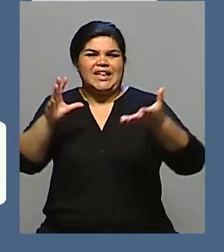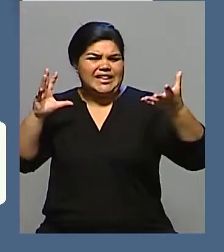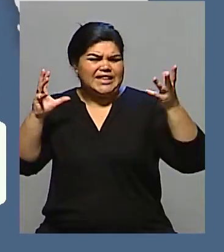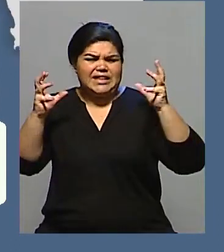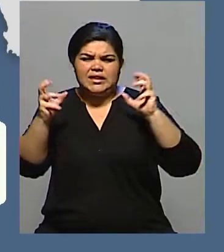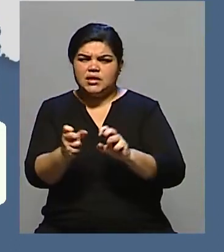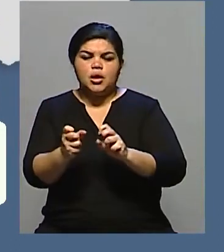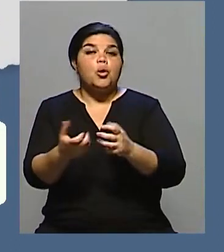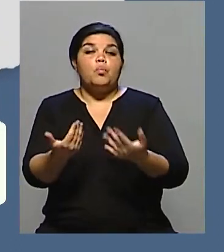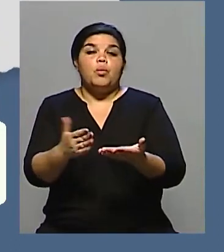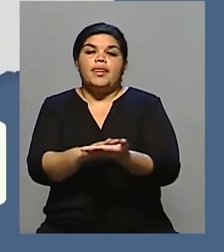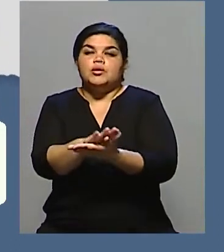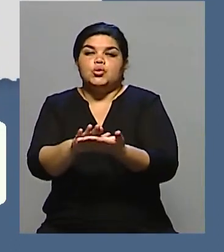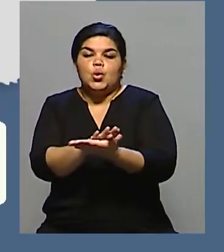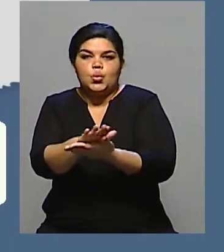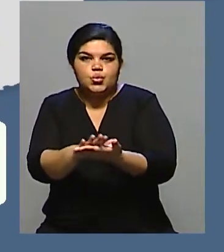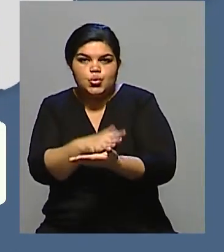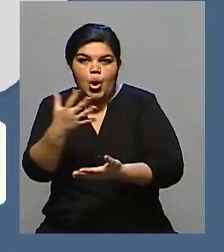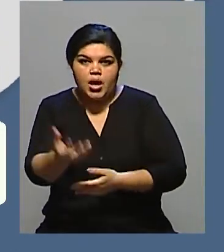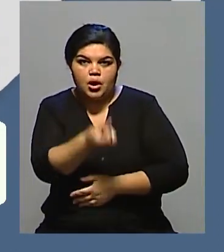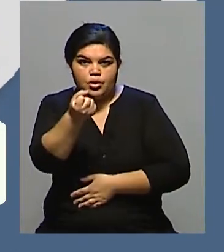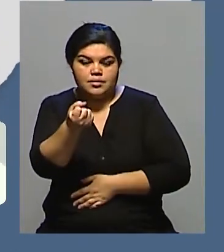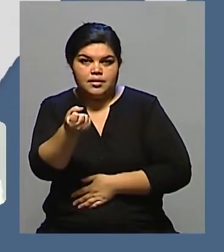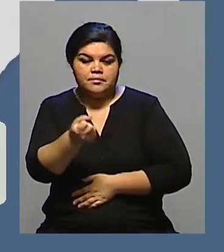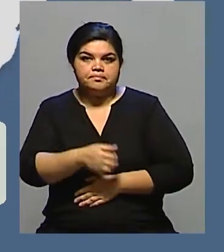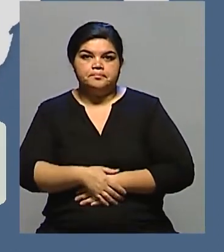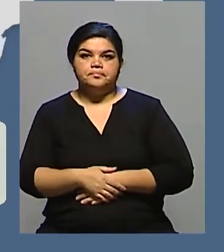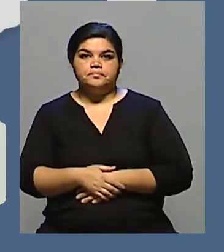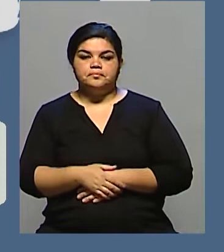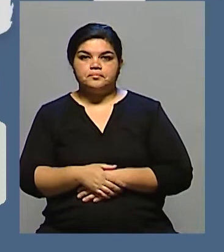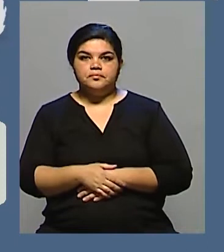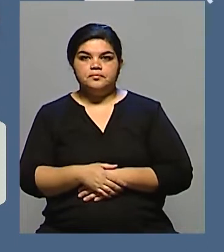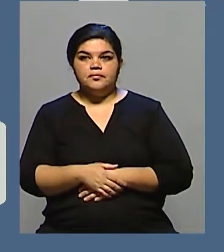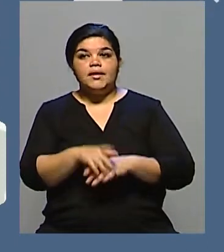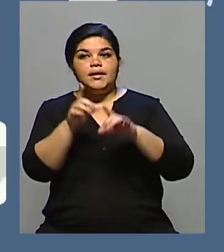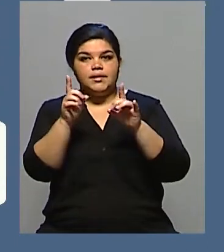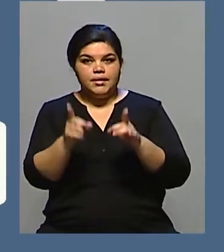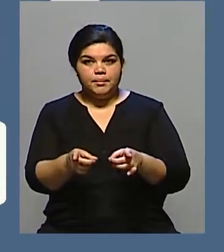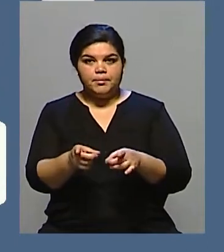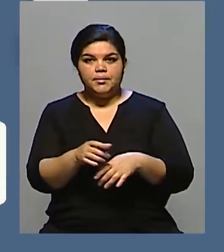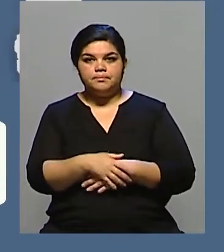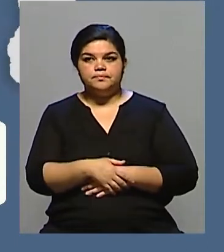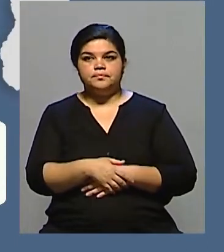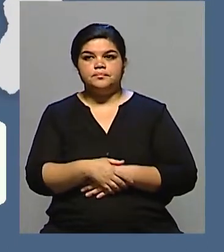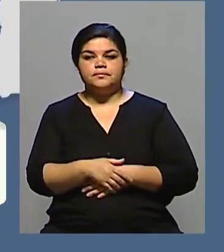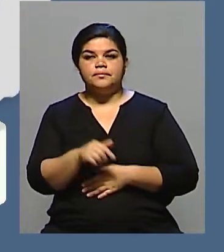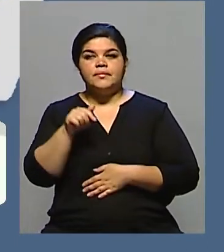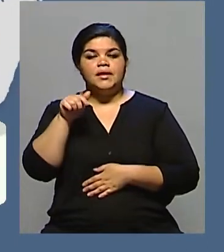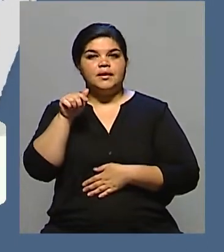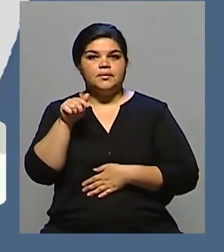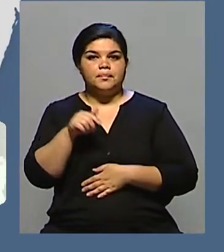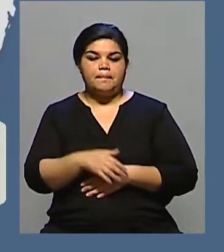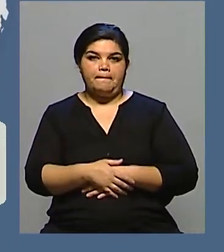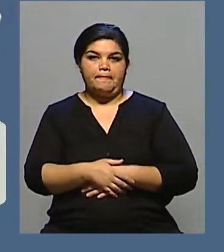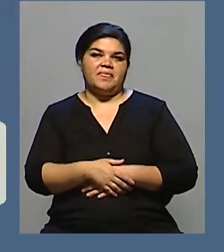lo menos lo creen. También si su cargo va a